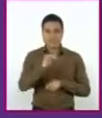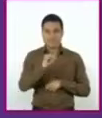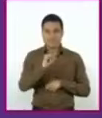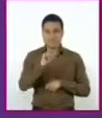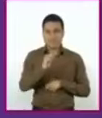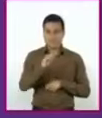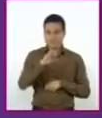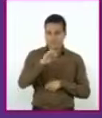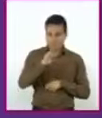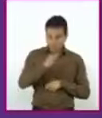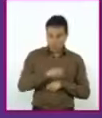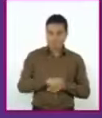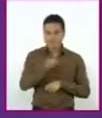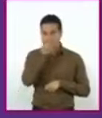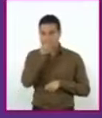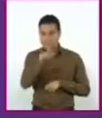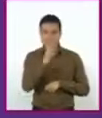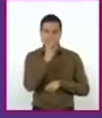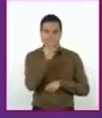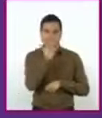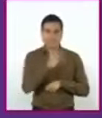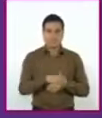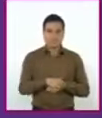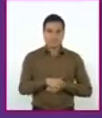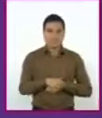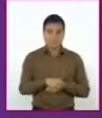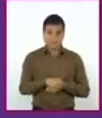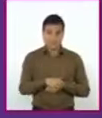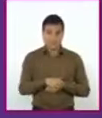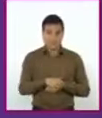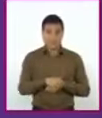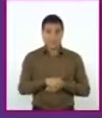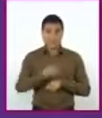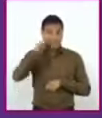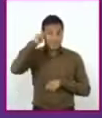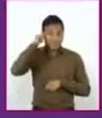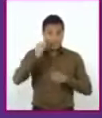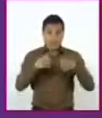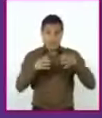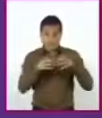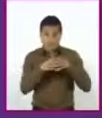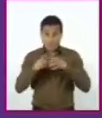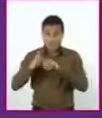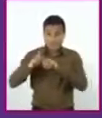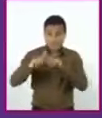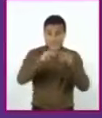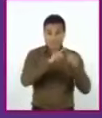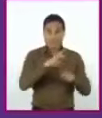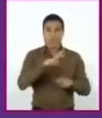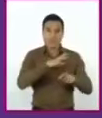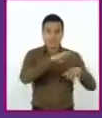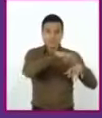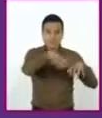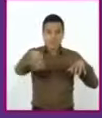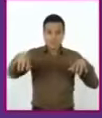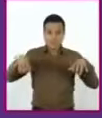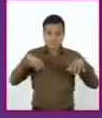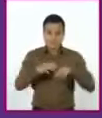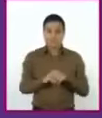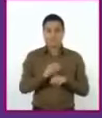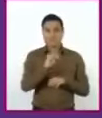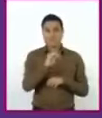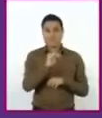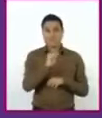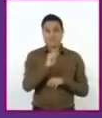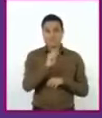capilla y prácticamente todas las etnias estaban alrededor de esta gran ciudad. Matlaxincas,